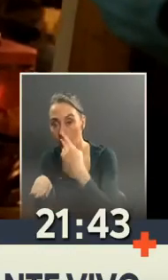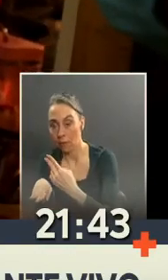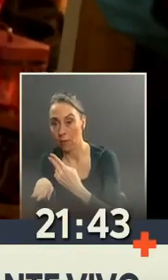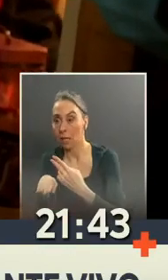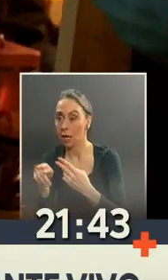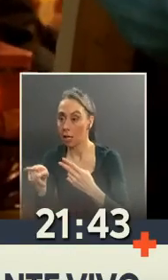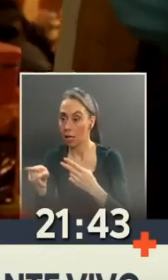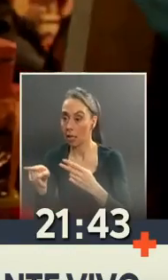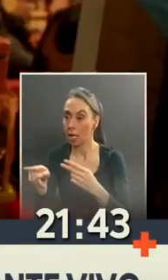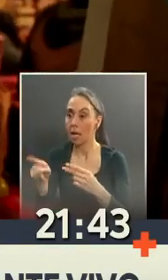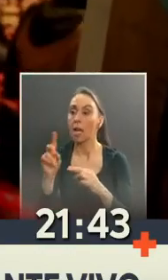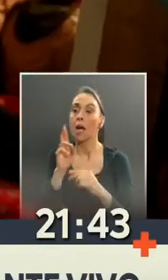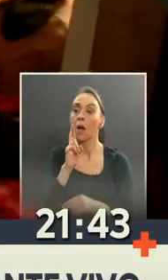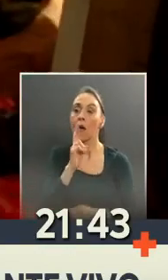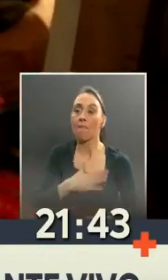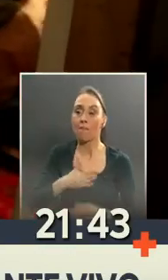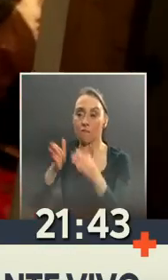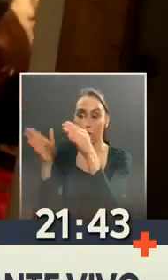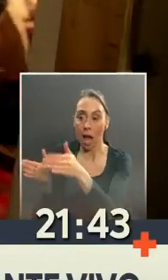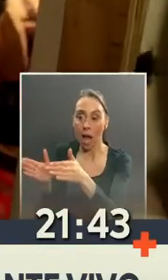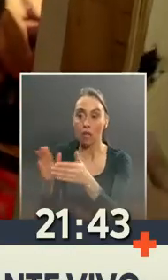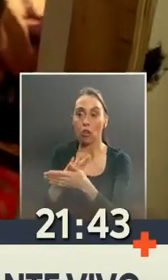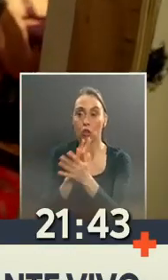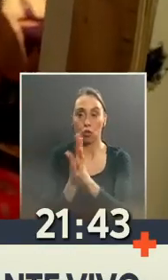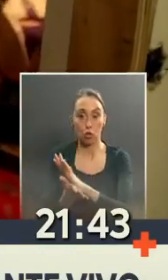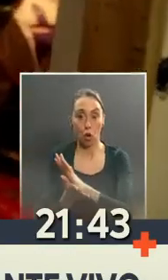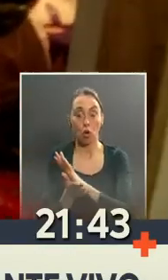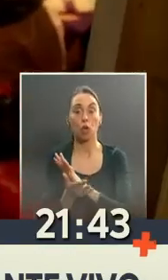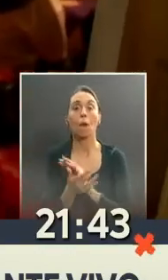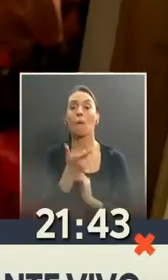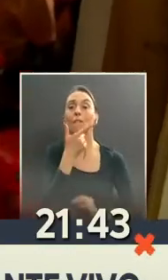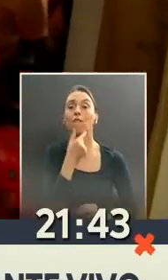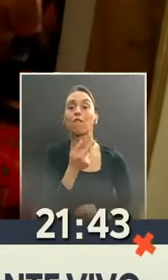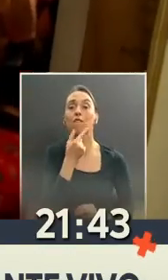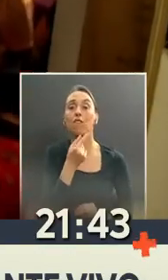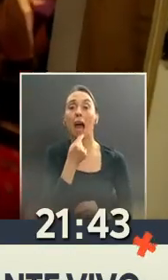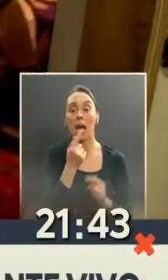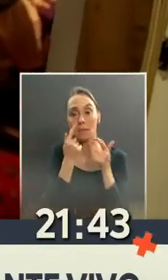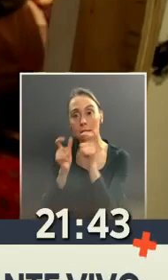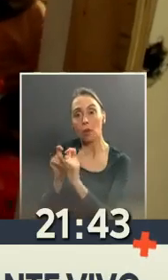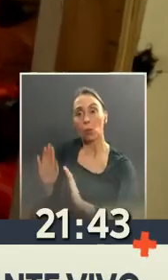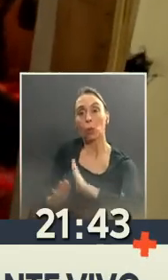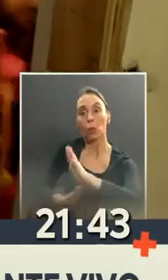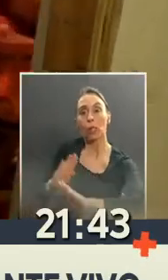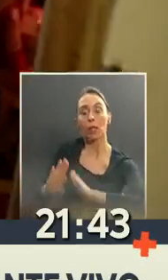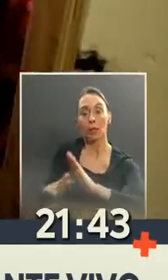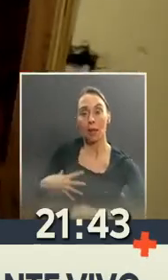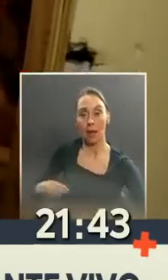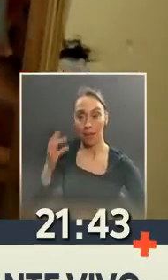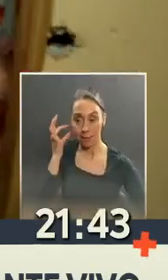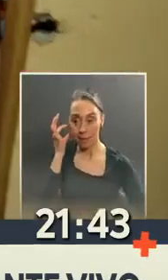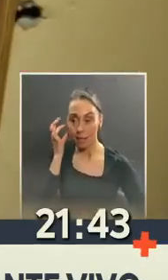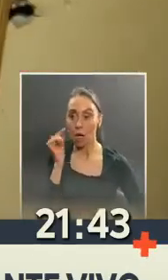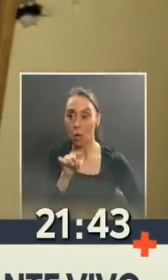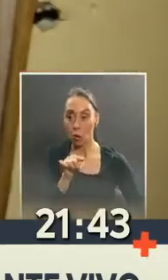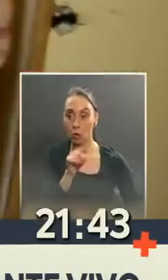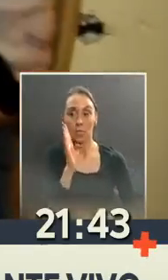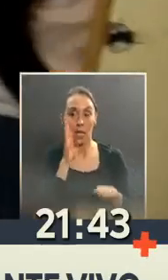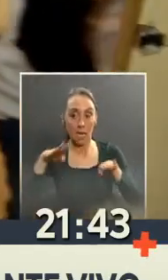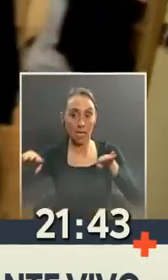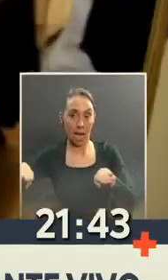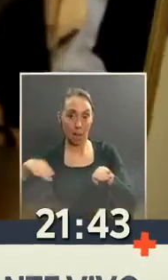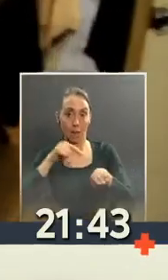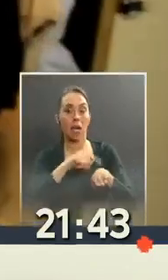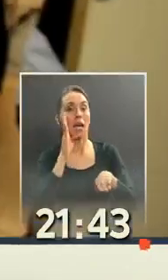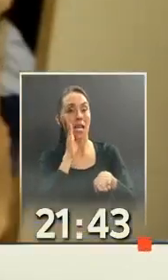ahí a la mano, el baño, todo ahí. Entonces fue mucho más fácil también para poderla cuidar. ¿Y acá dónde está? ¿Usted está en esta cama entonces? Yo duermo en esta